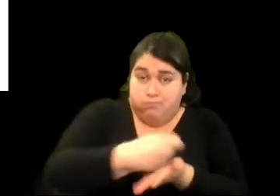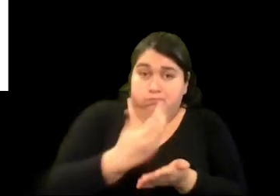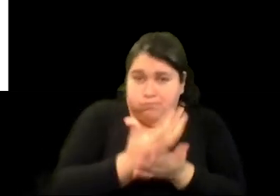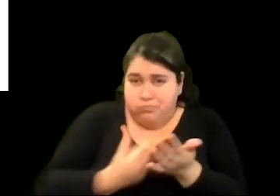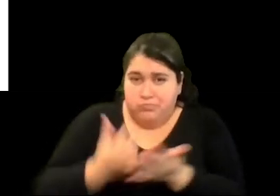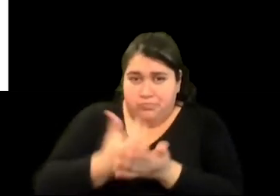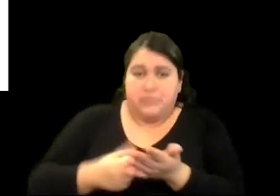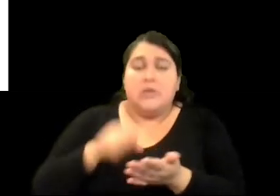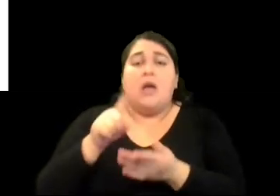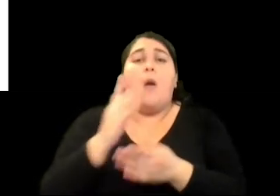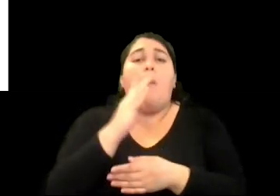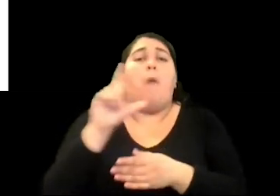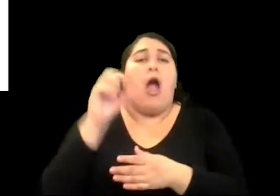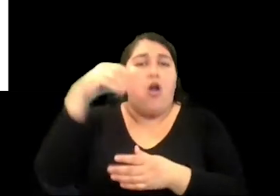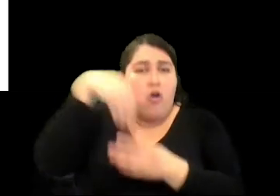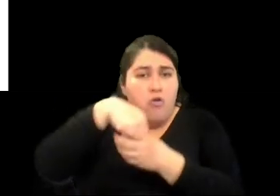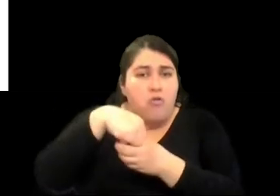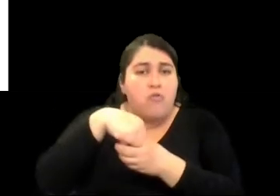bancarias.